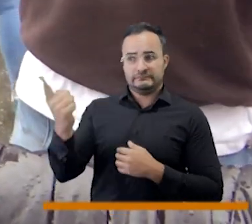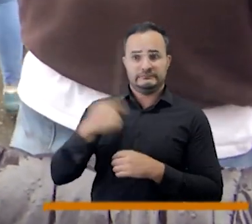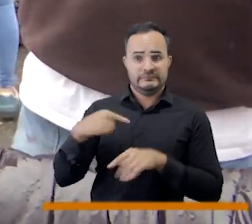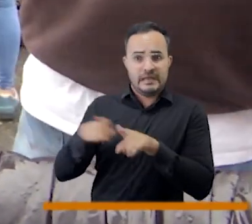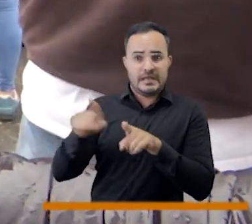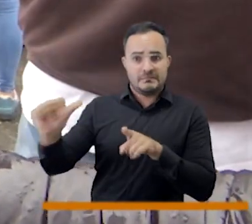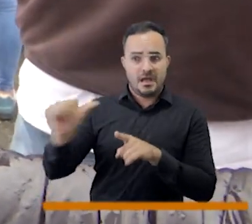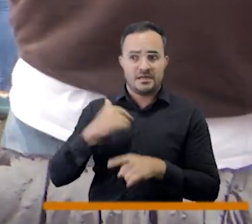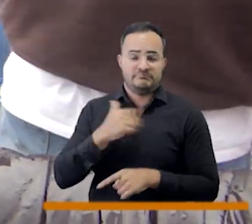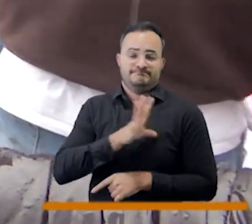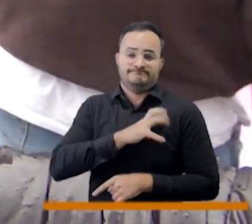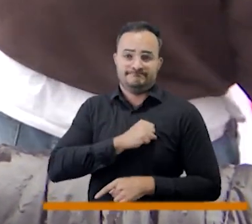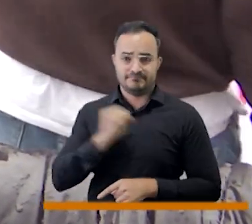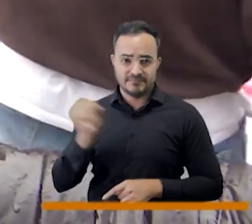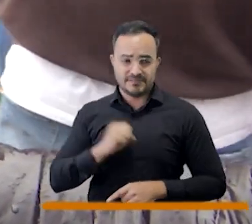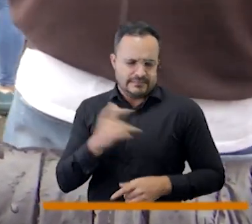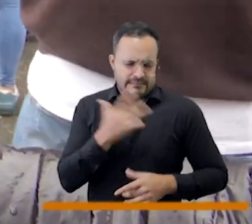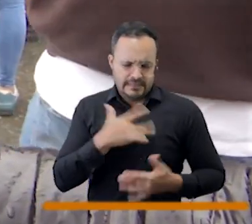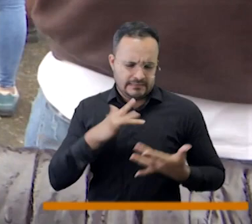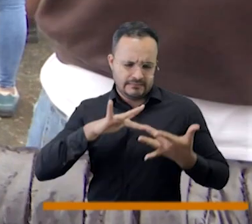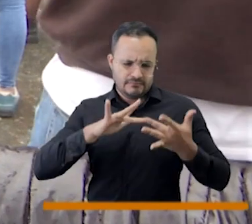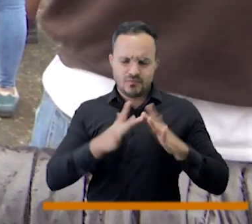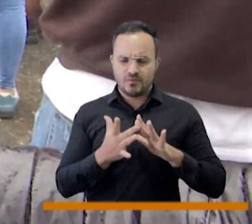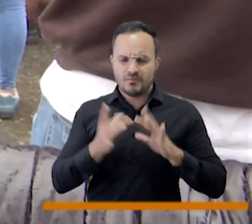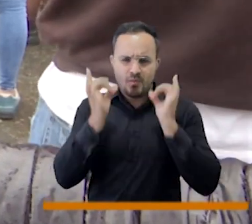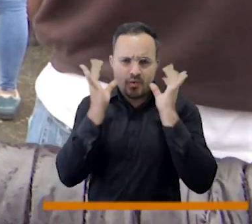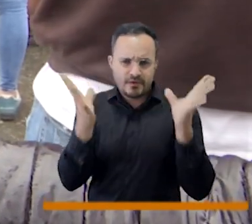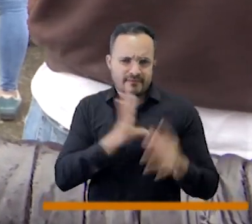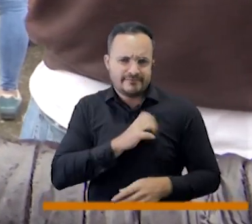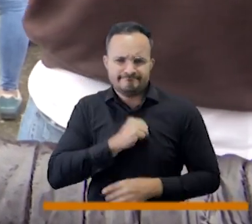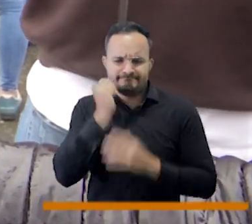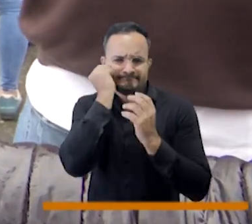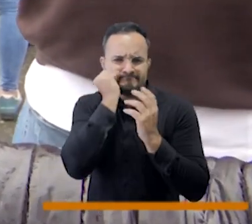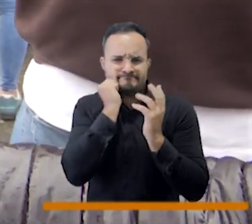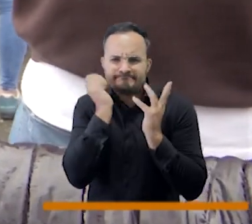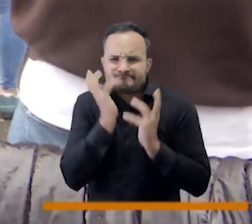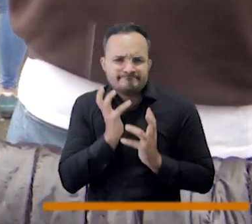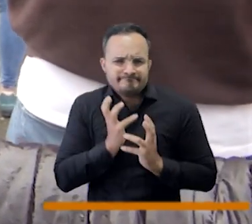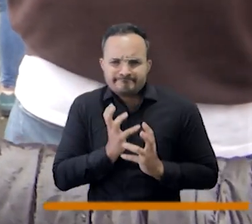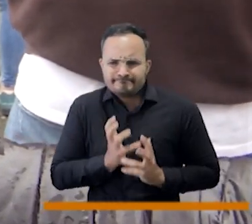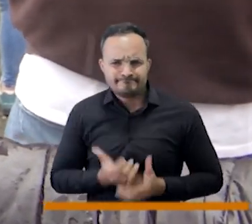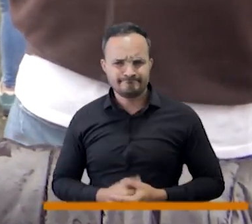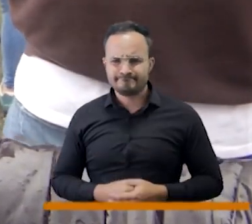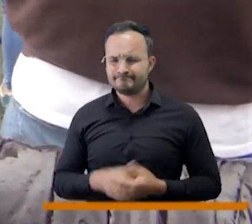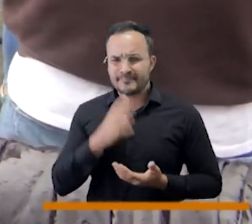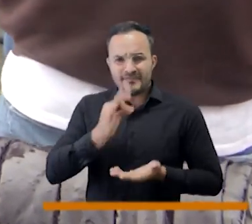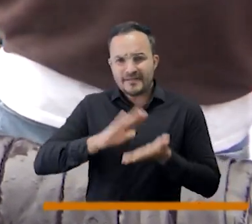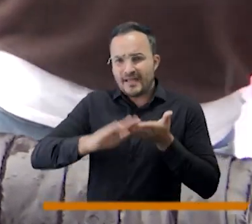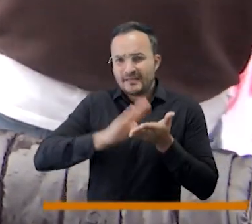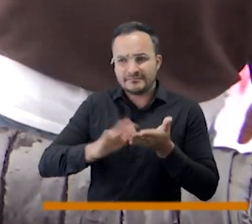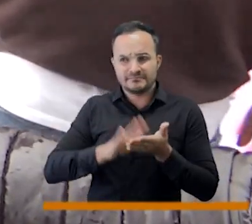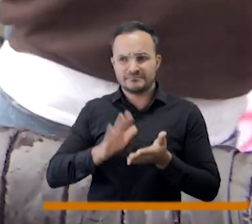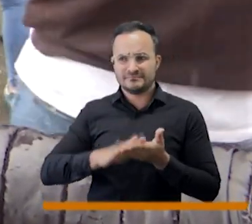hermana. Estamos con mucho, mucho dolor en el corazón, porque son